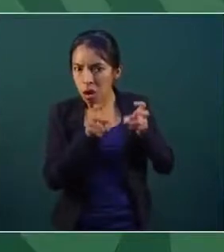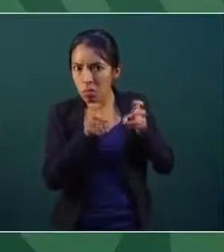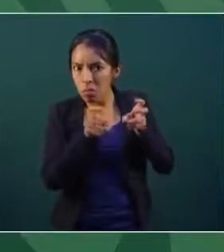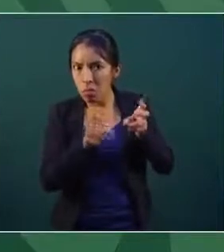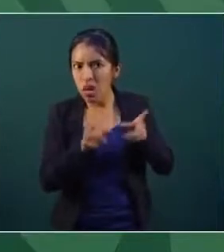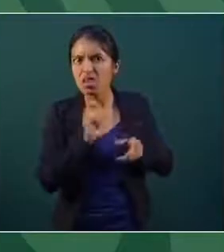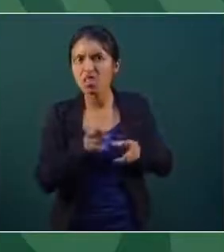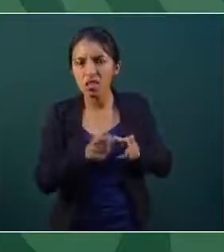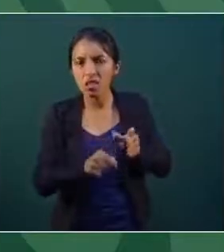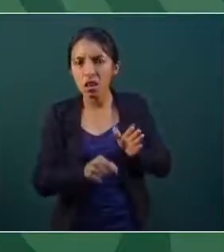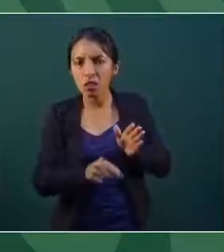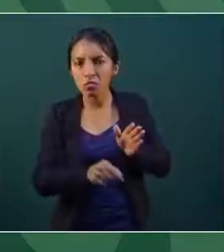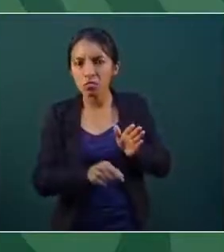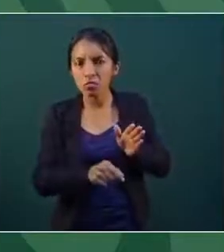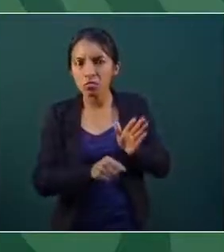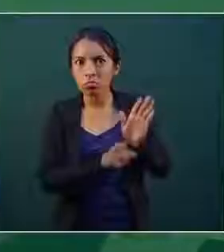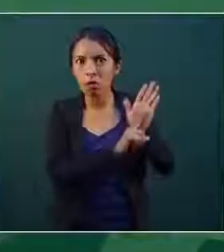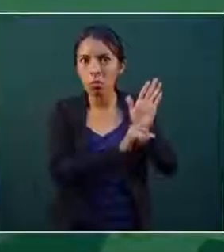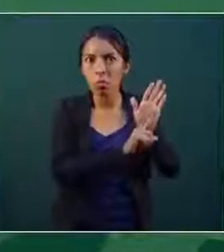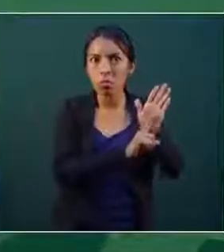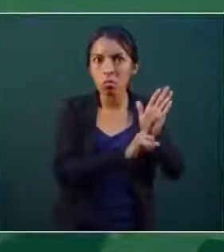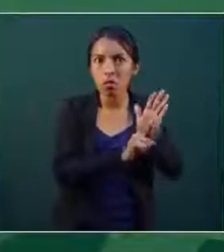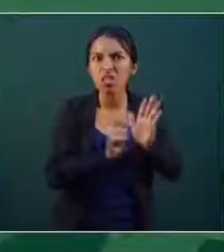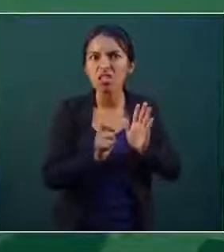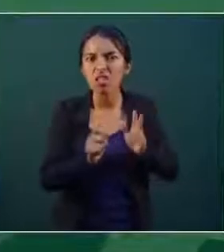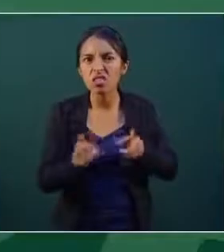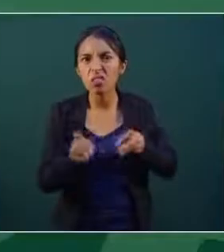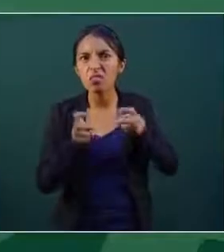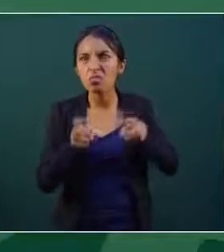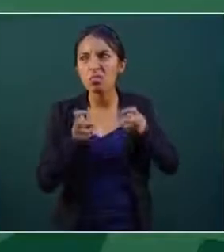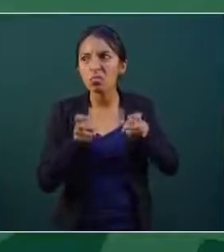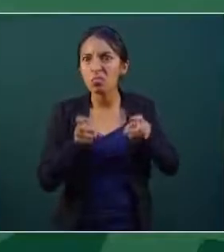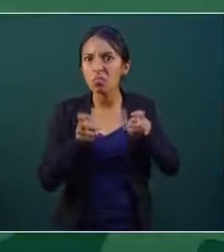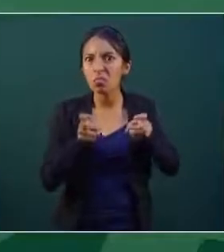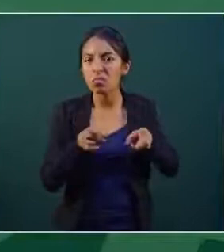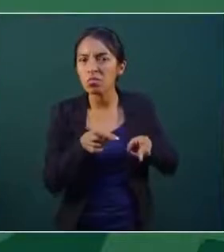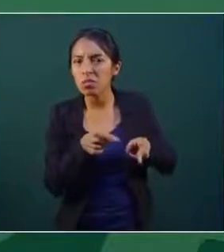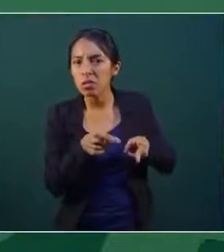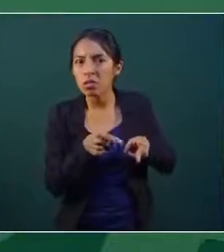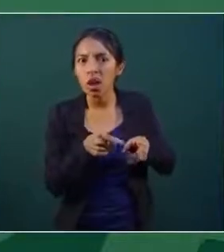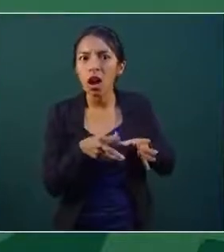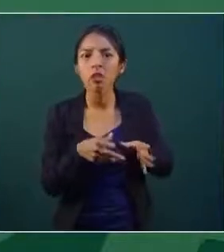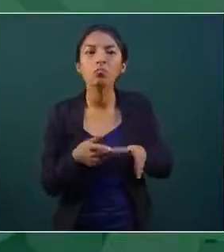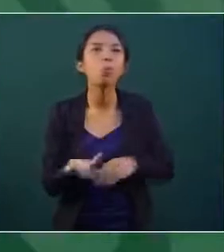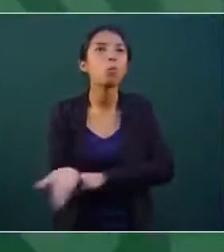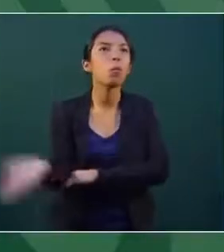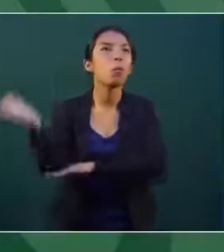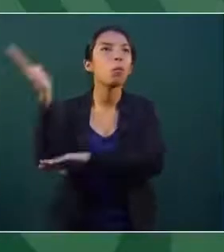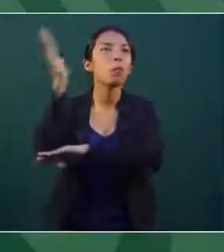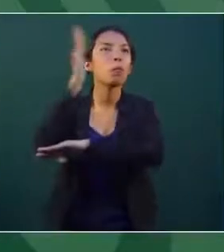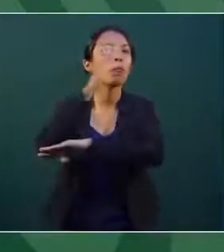en ese centro de control, pues podía estar sonando todo el día